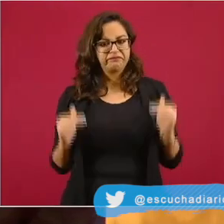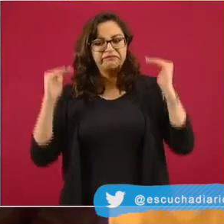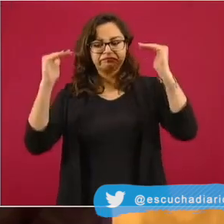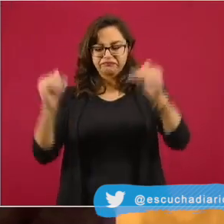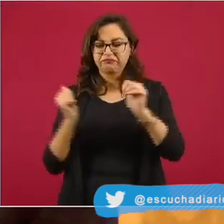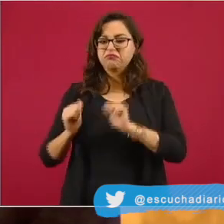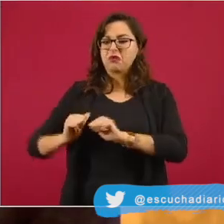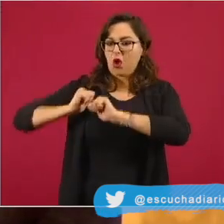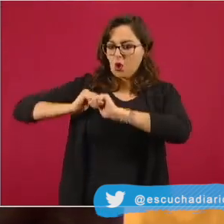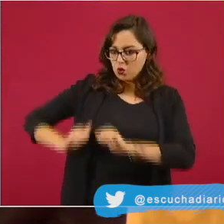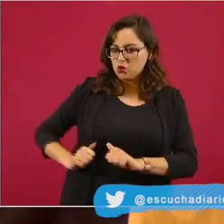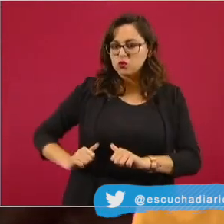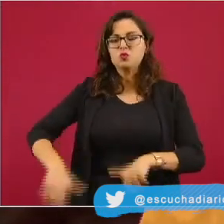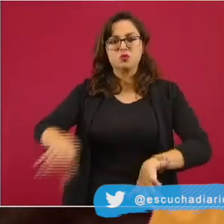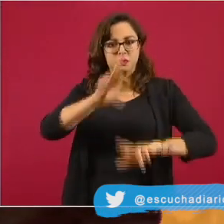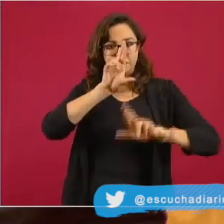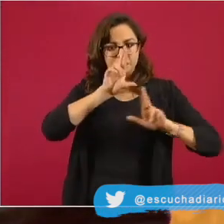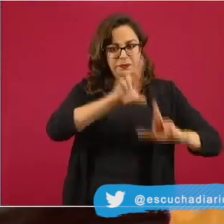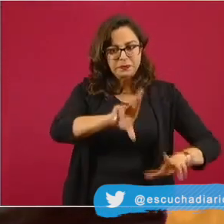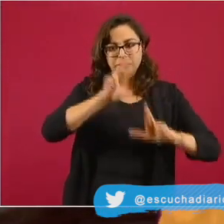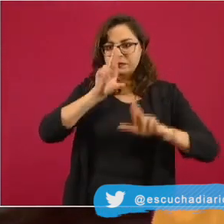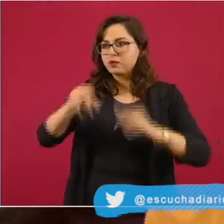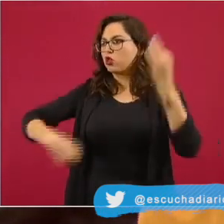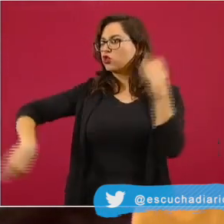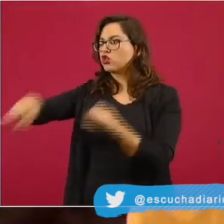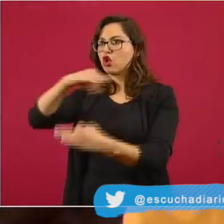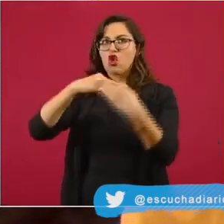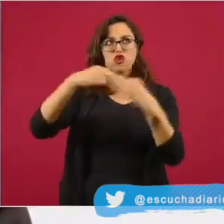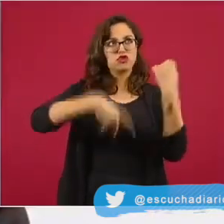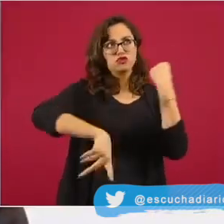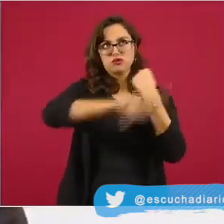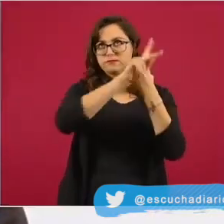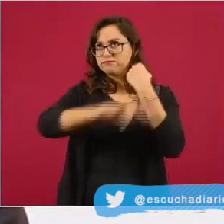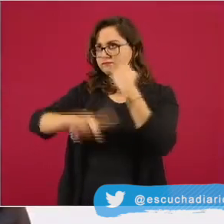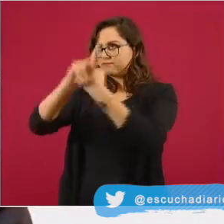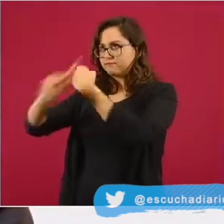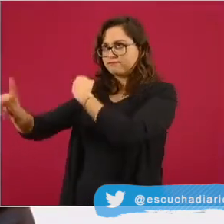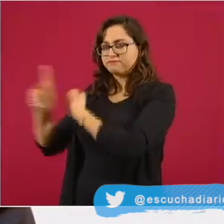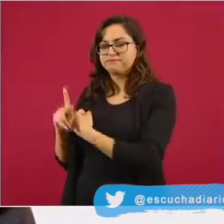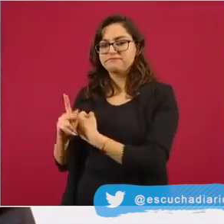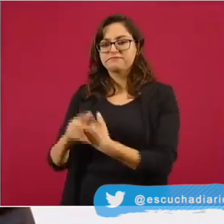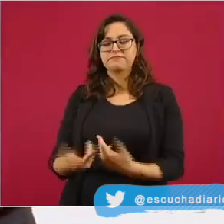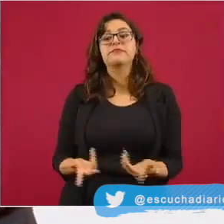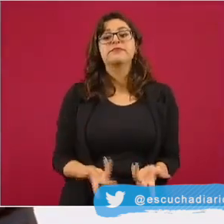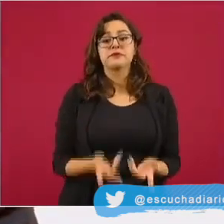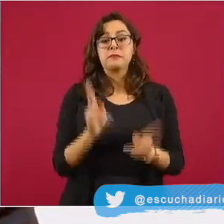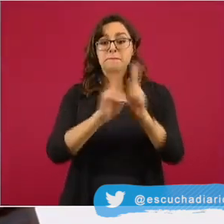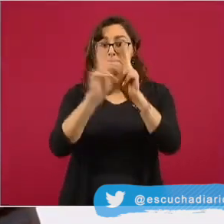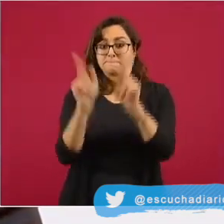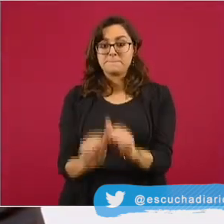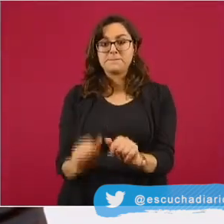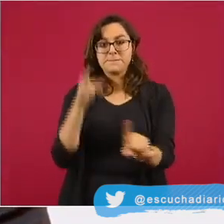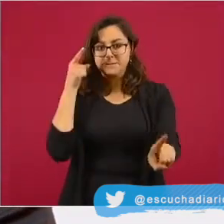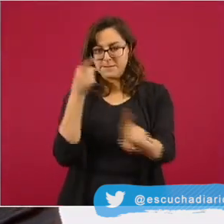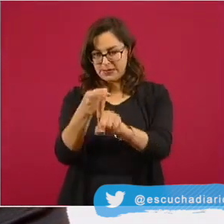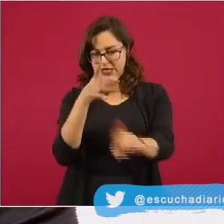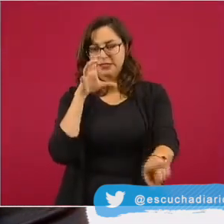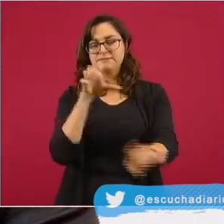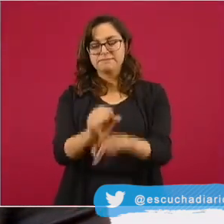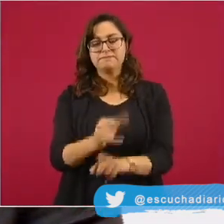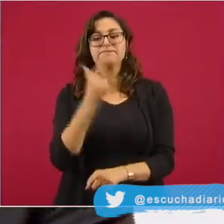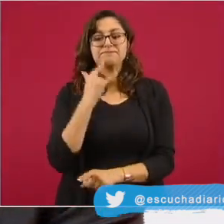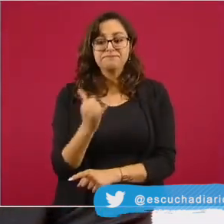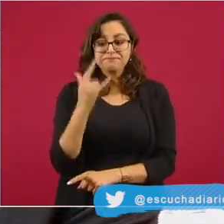respetada y respetable para el resto del mundo. Se lucha por la paz y nos encaminamos